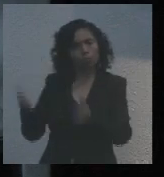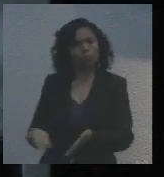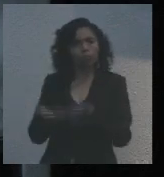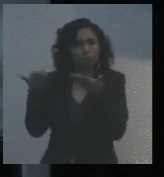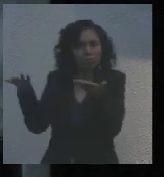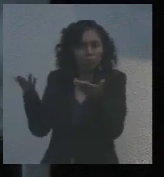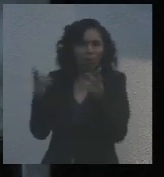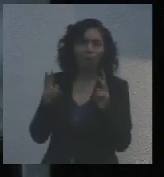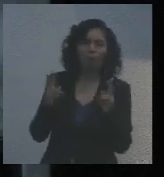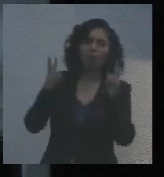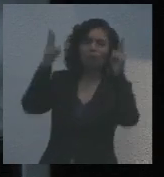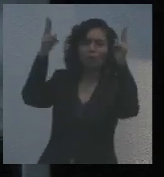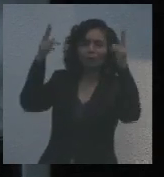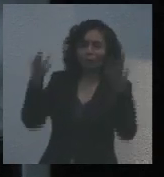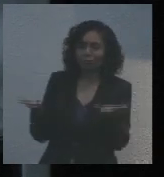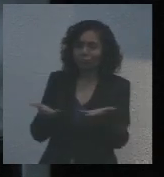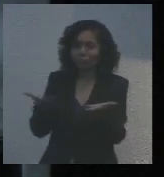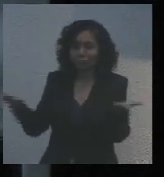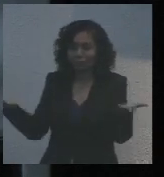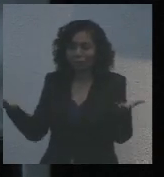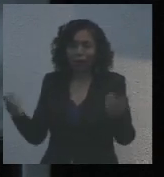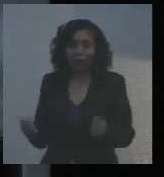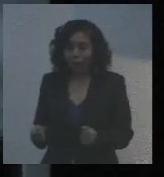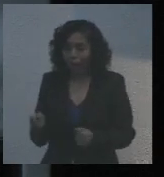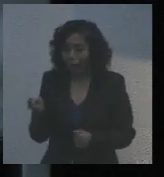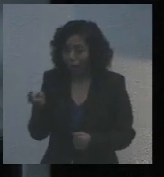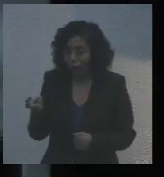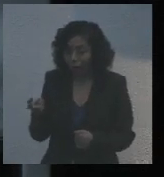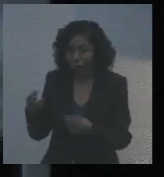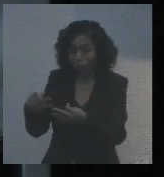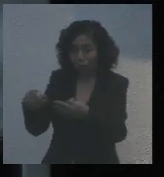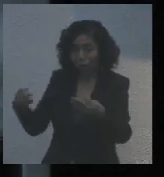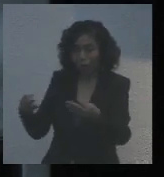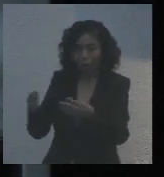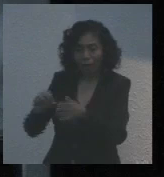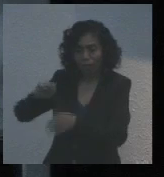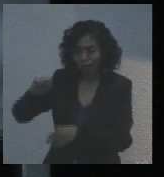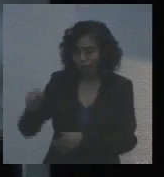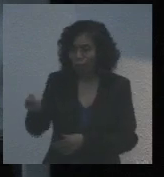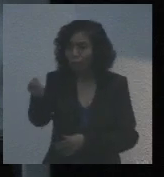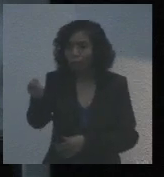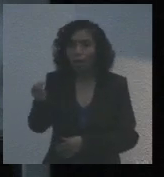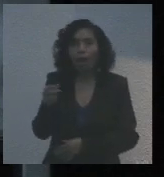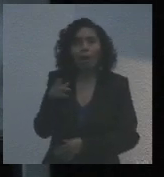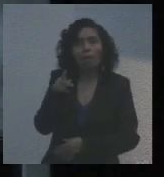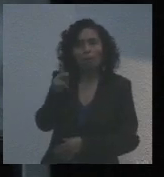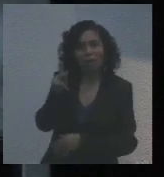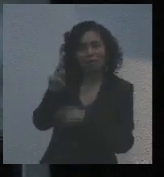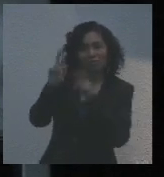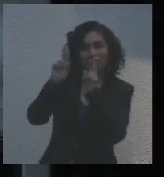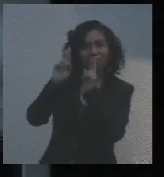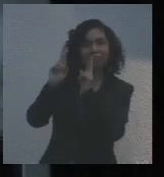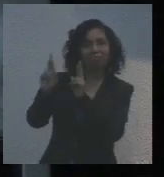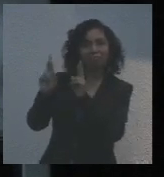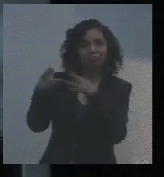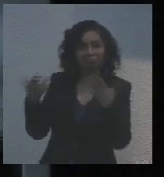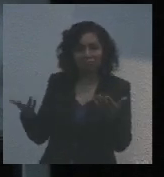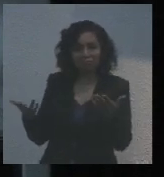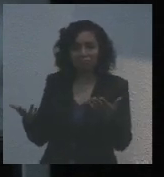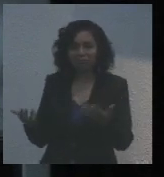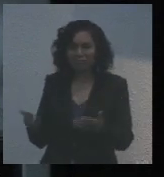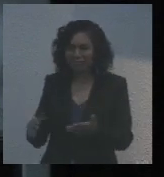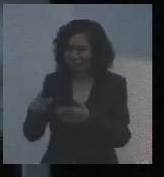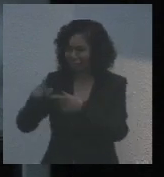dicho que nadie profeta en su propia tierra pero por este reconocimiento queremos